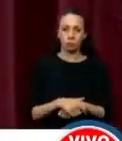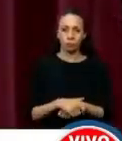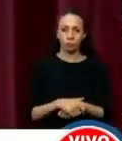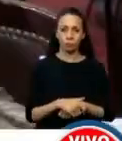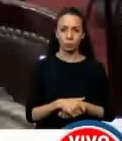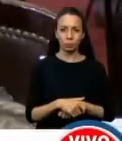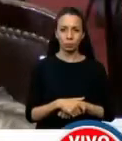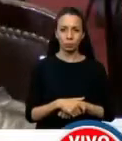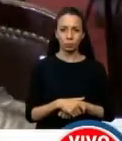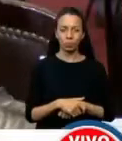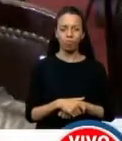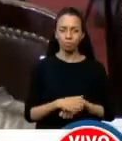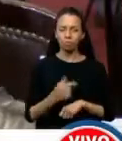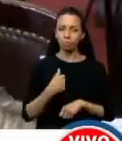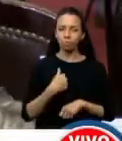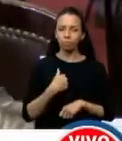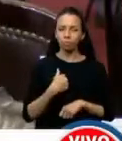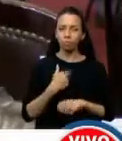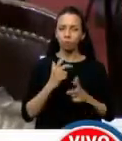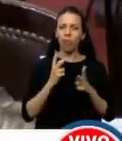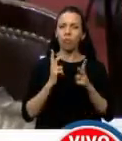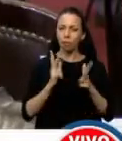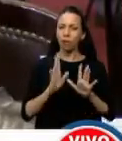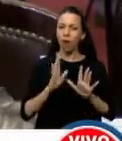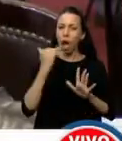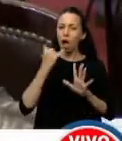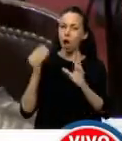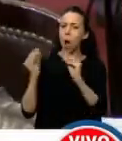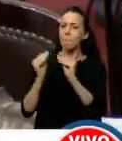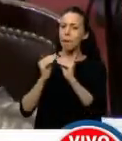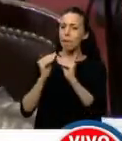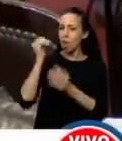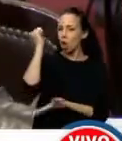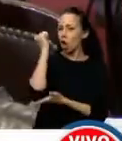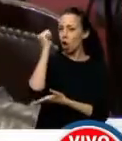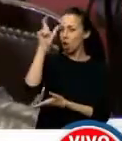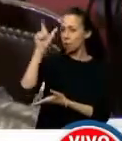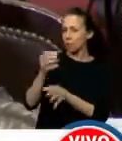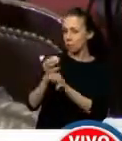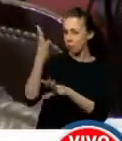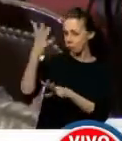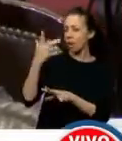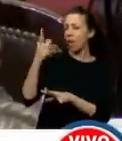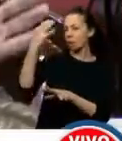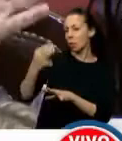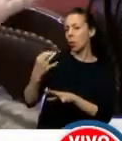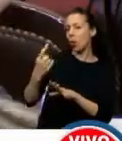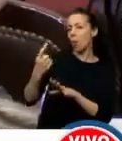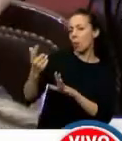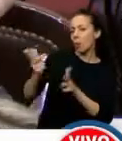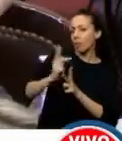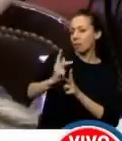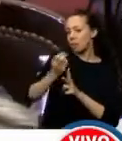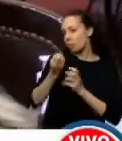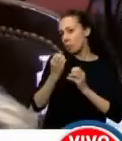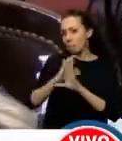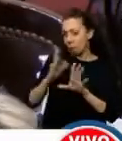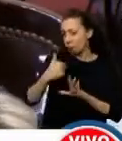varias iniciativas en ese camino que nos permitan generar las condiciones para que aquellos que se han enriquecido y que se han beneficiado